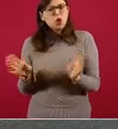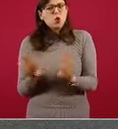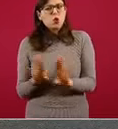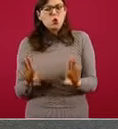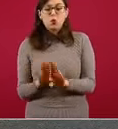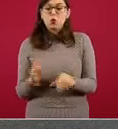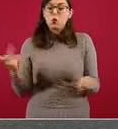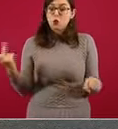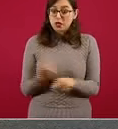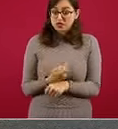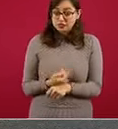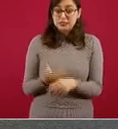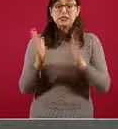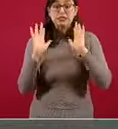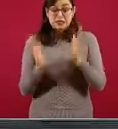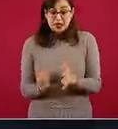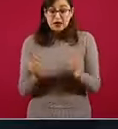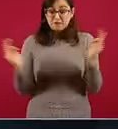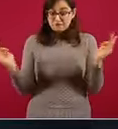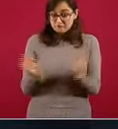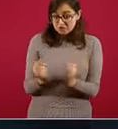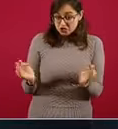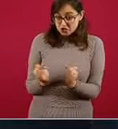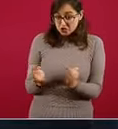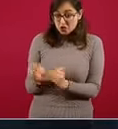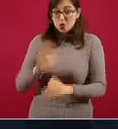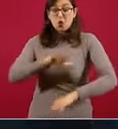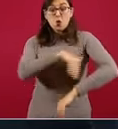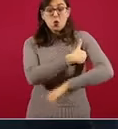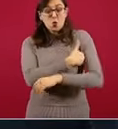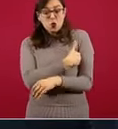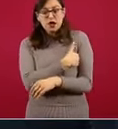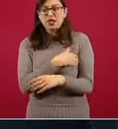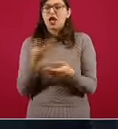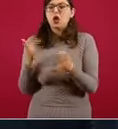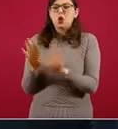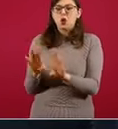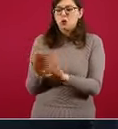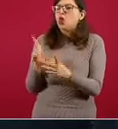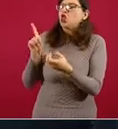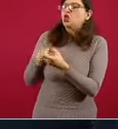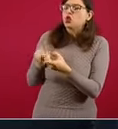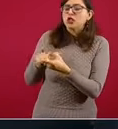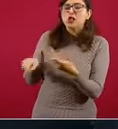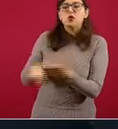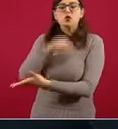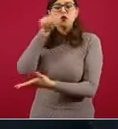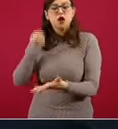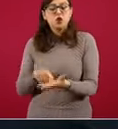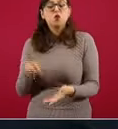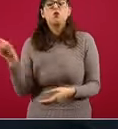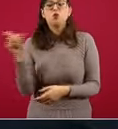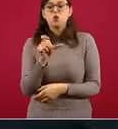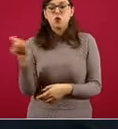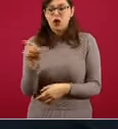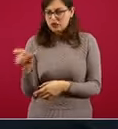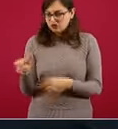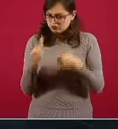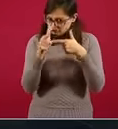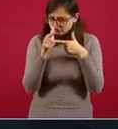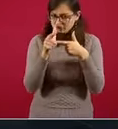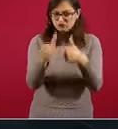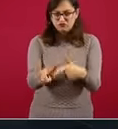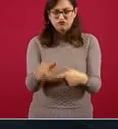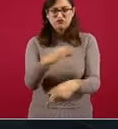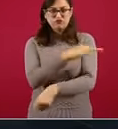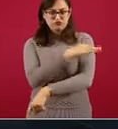compraron ultracongeladores, ¿quién está resguardando y cuándo se dice que tienen previsto terminar para el